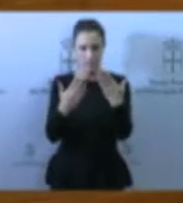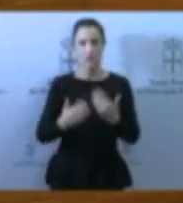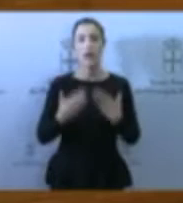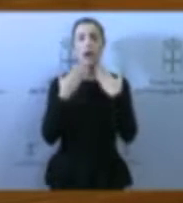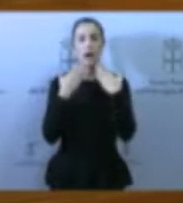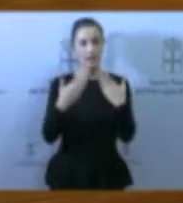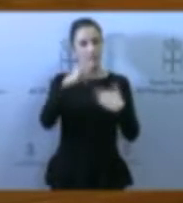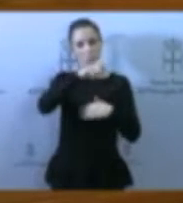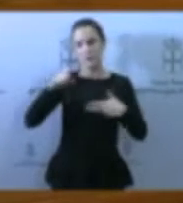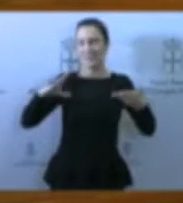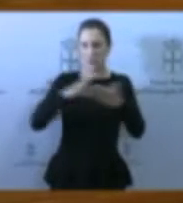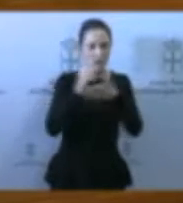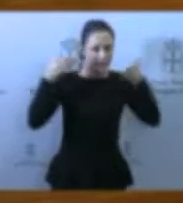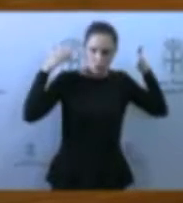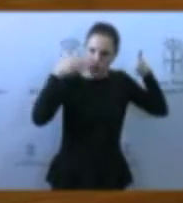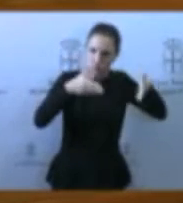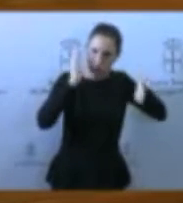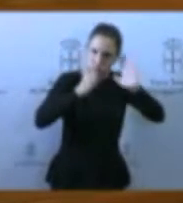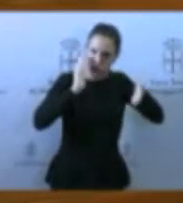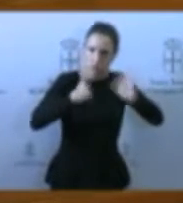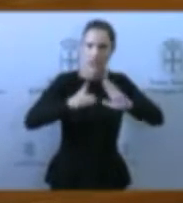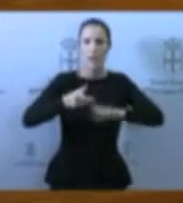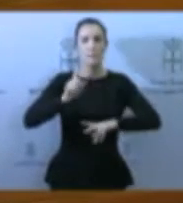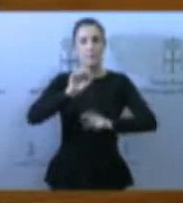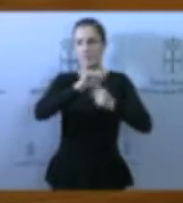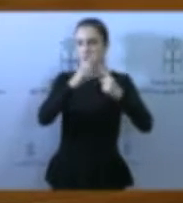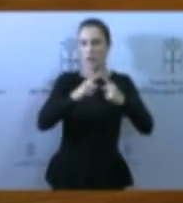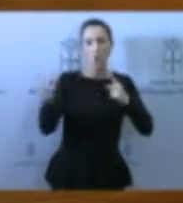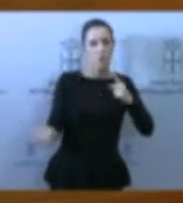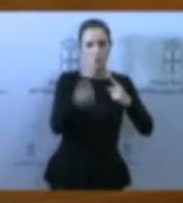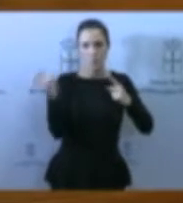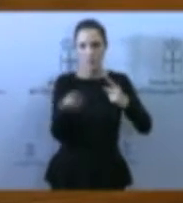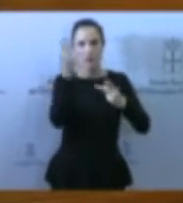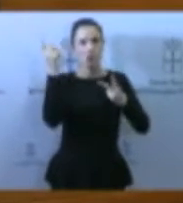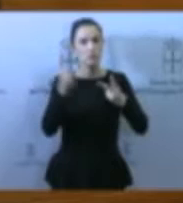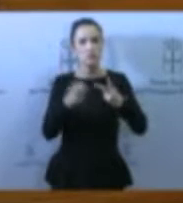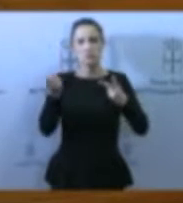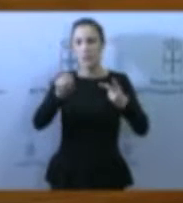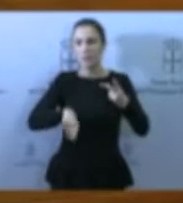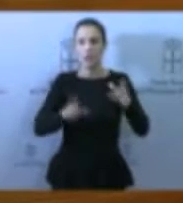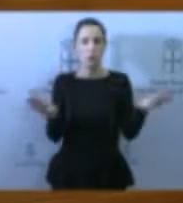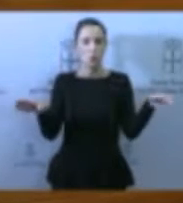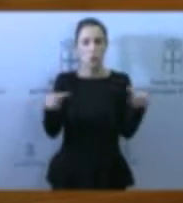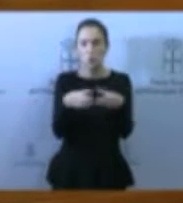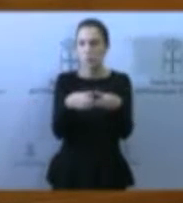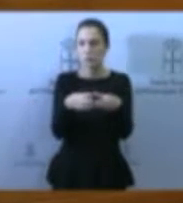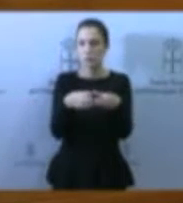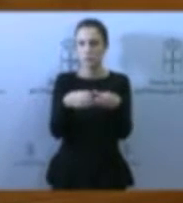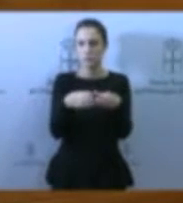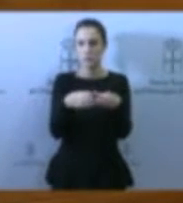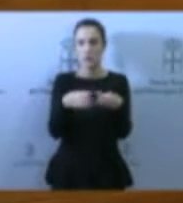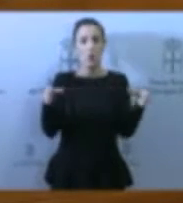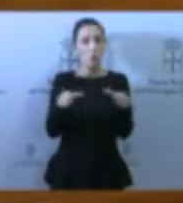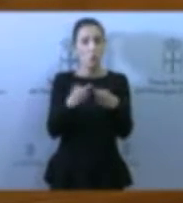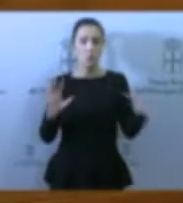intervinieron, empezando por los bomberos, también por los grupos vinculados a la